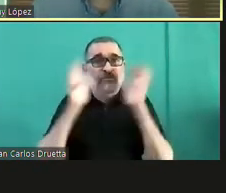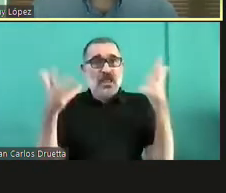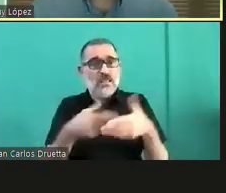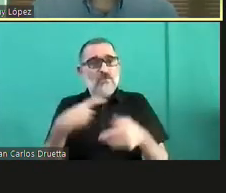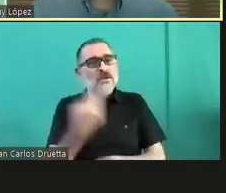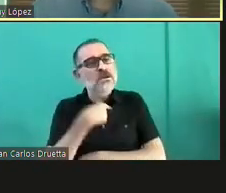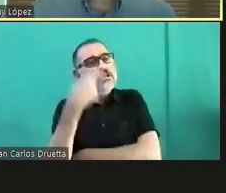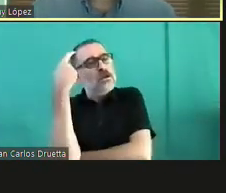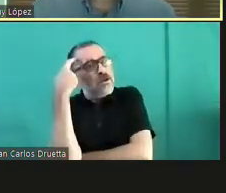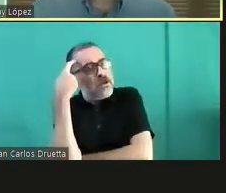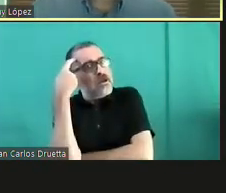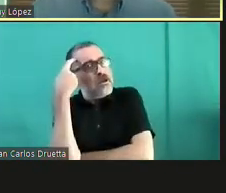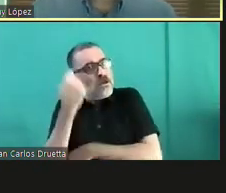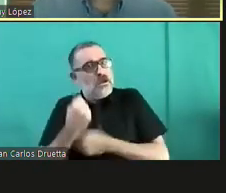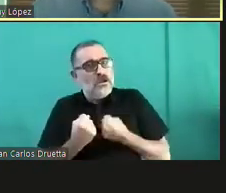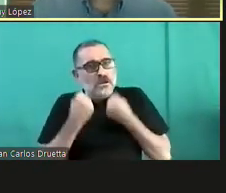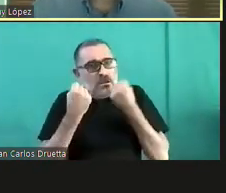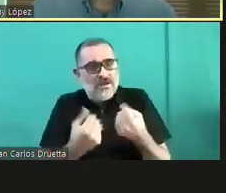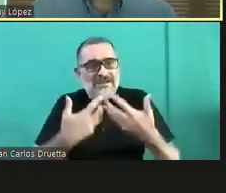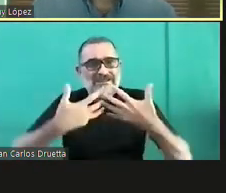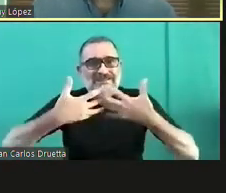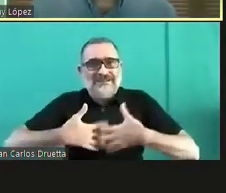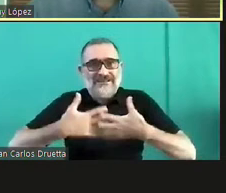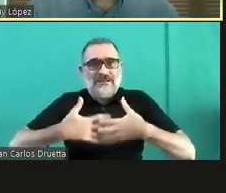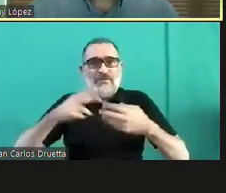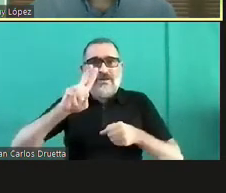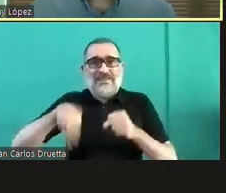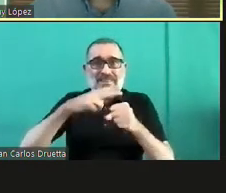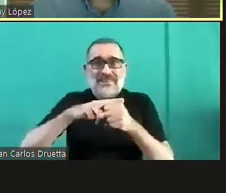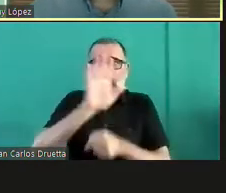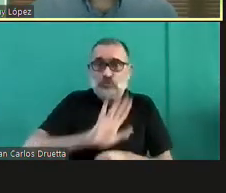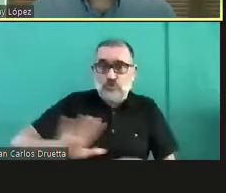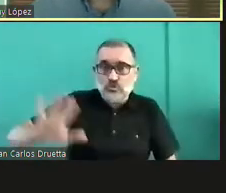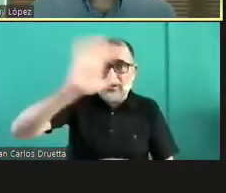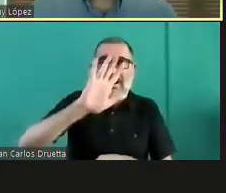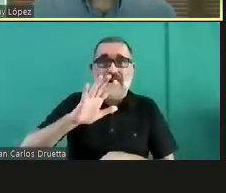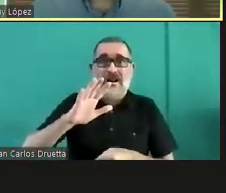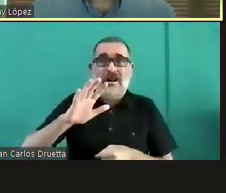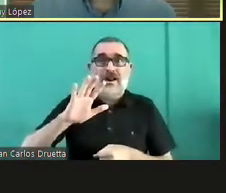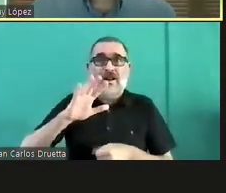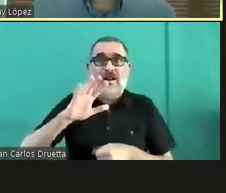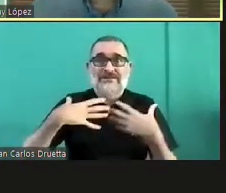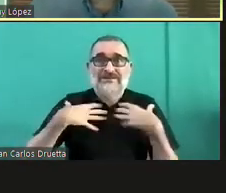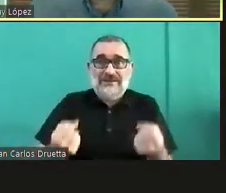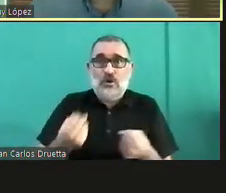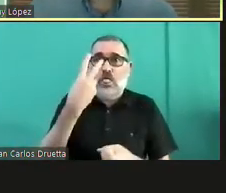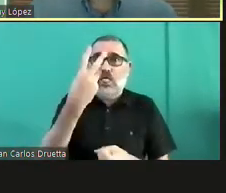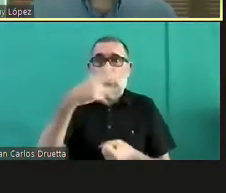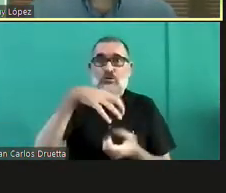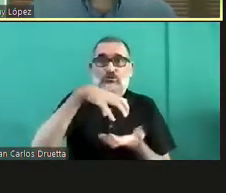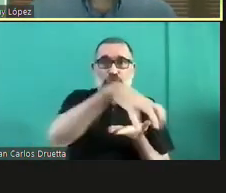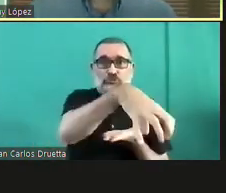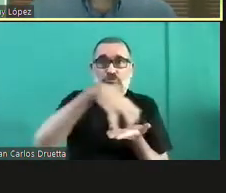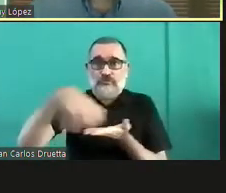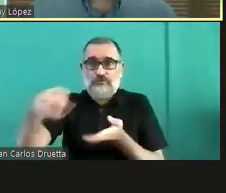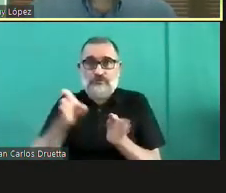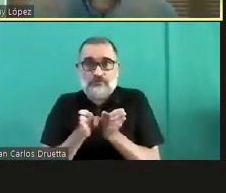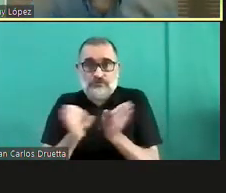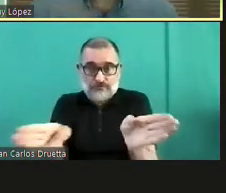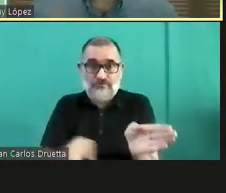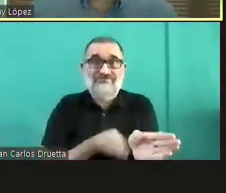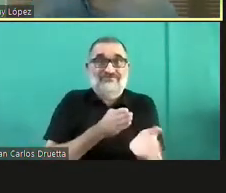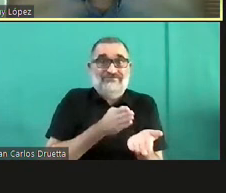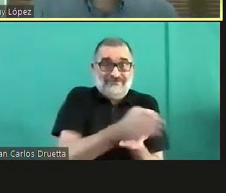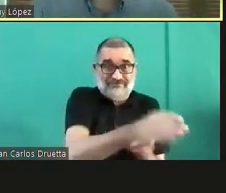especialmente aquellos que tenían comorbilidades junto con la estrategia de heart so pss en la presa que es la estrategia que implementamos